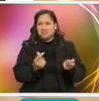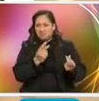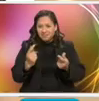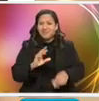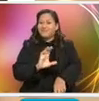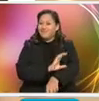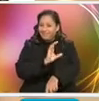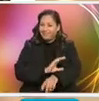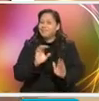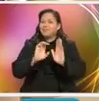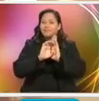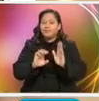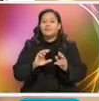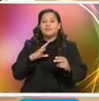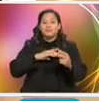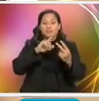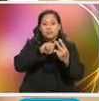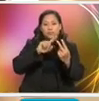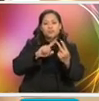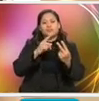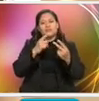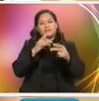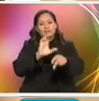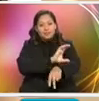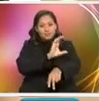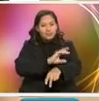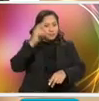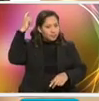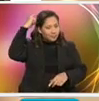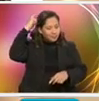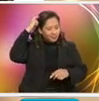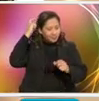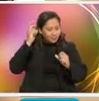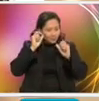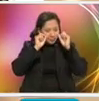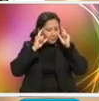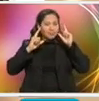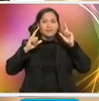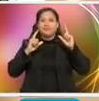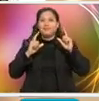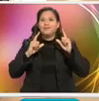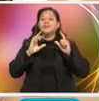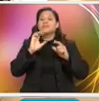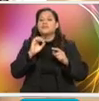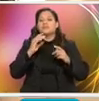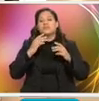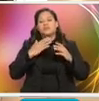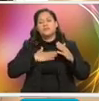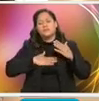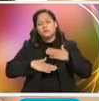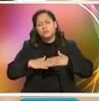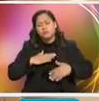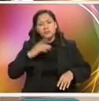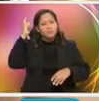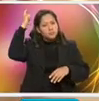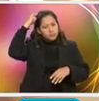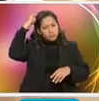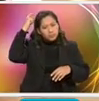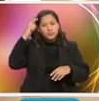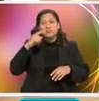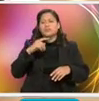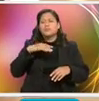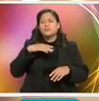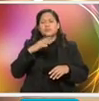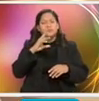sé si te ha pasado que hay dos tipos de energía: cerebral y otra física, o cansancio físico y cerebral. Entonces, cuando tú